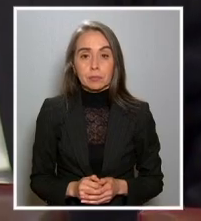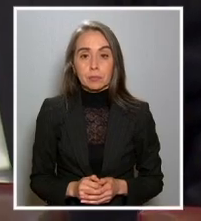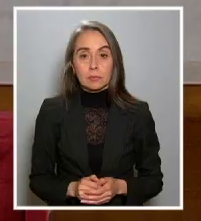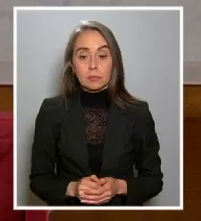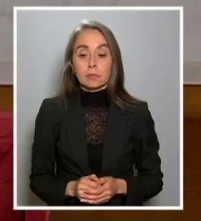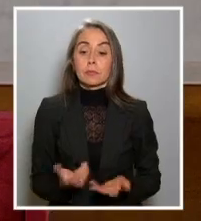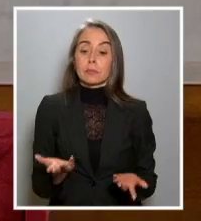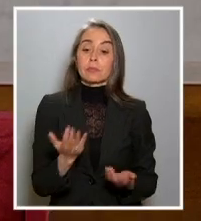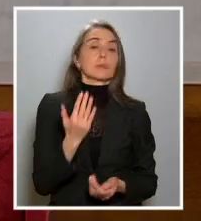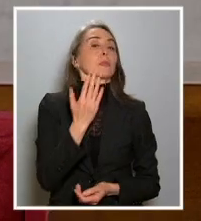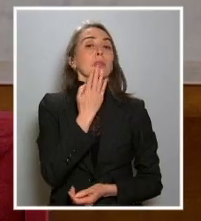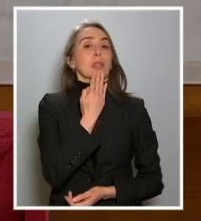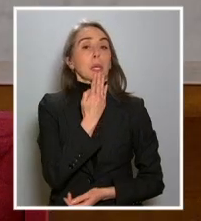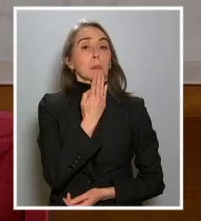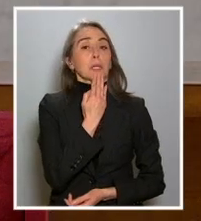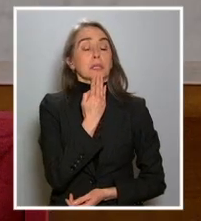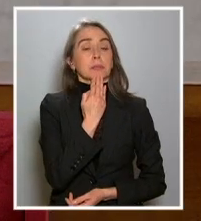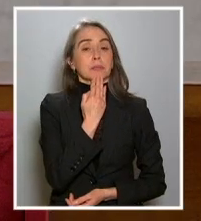también,